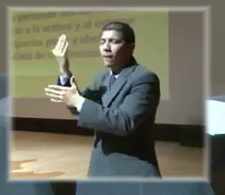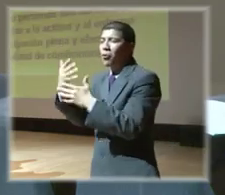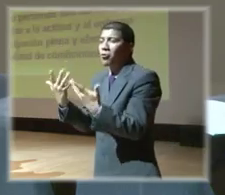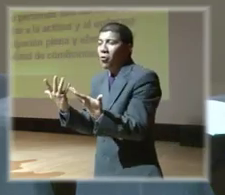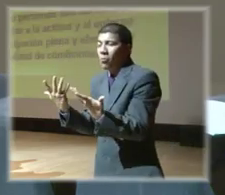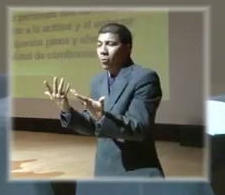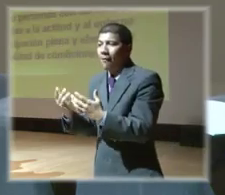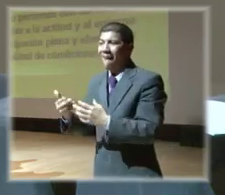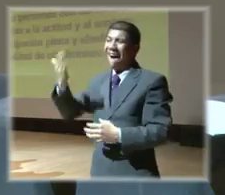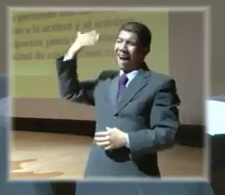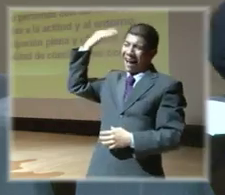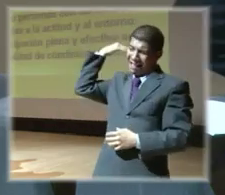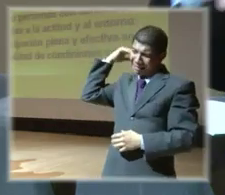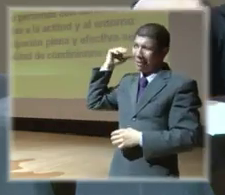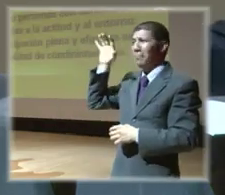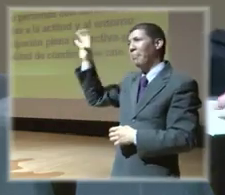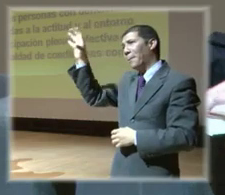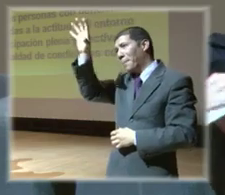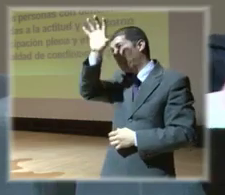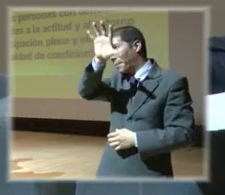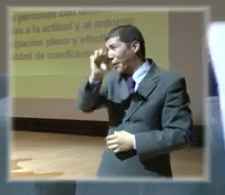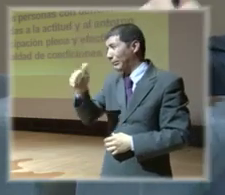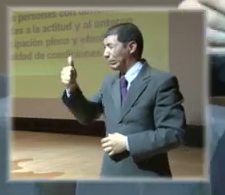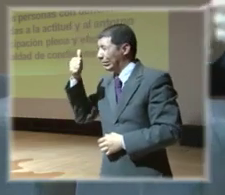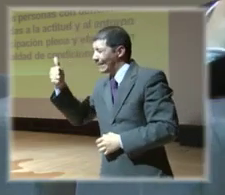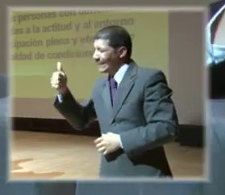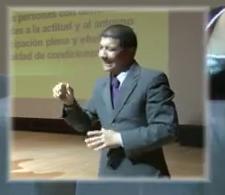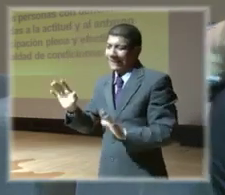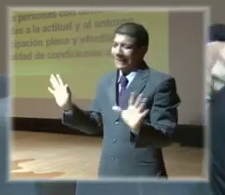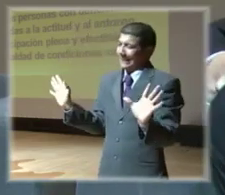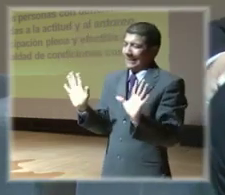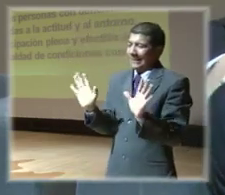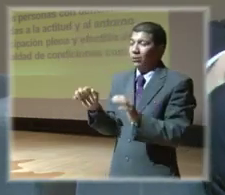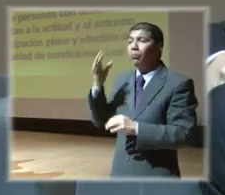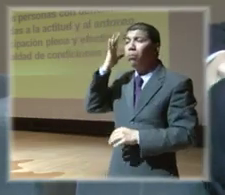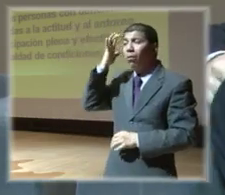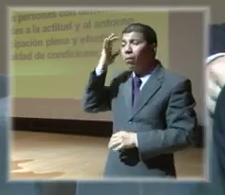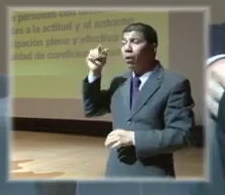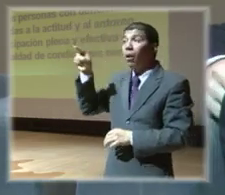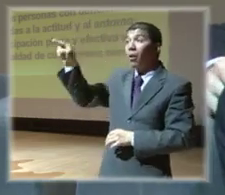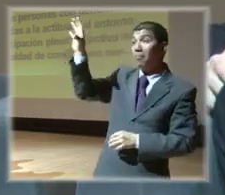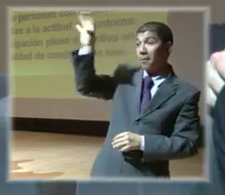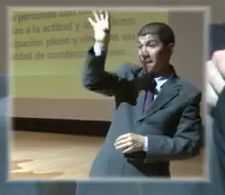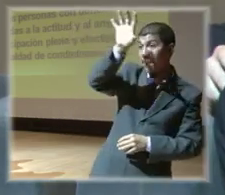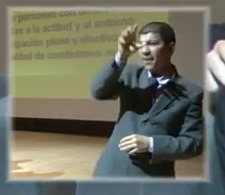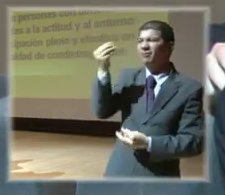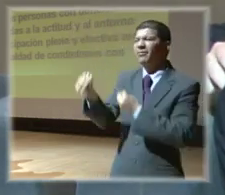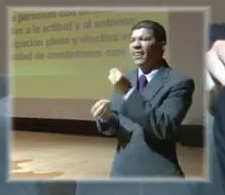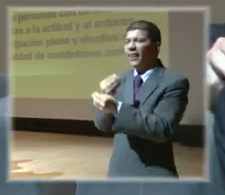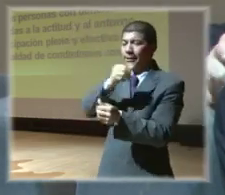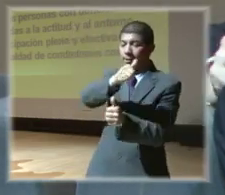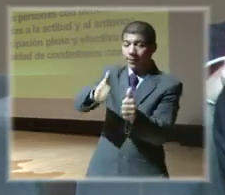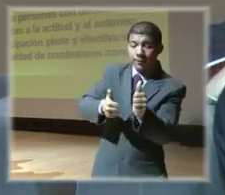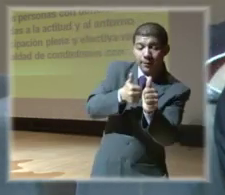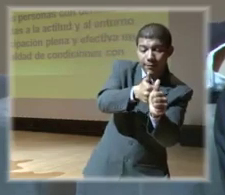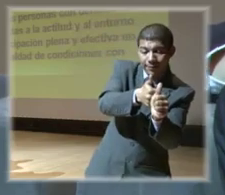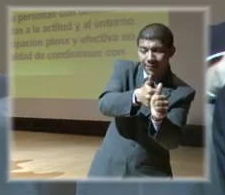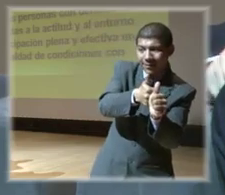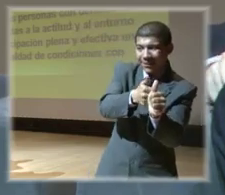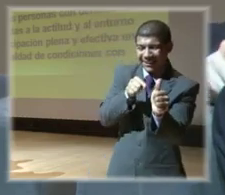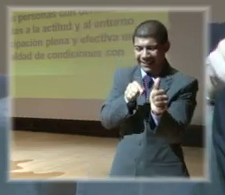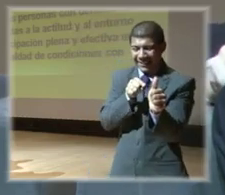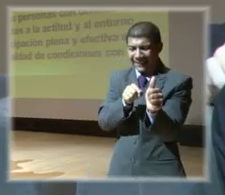se han estado dando en algunos países, donde lo que se hace es tratar de transformar la figura